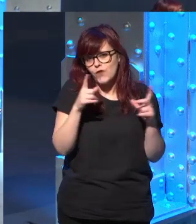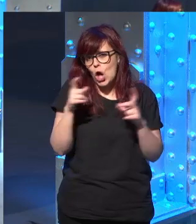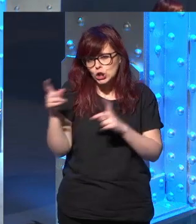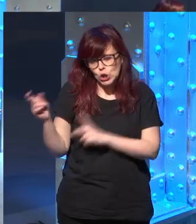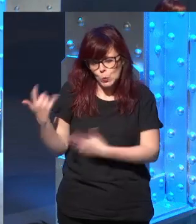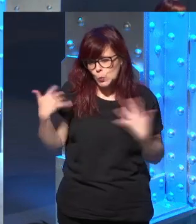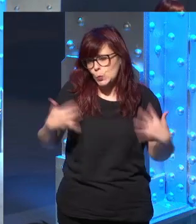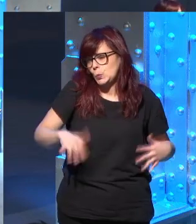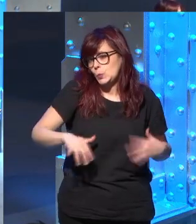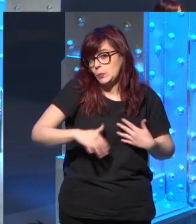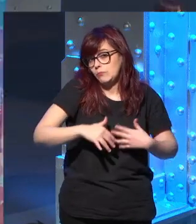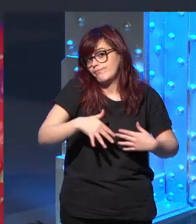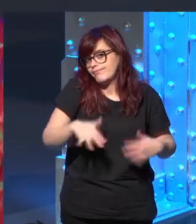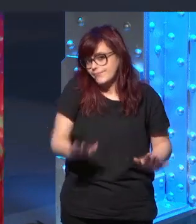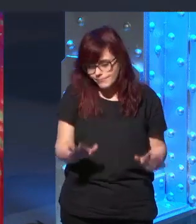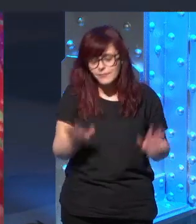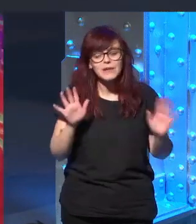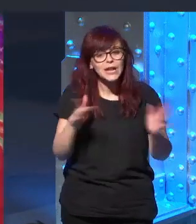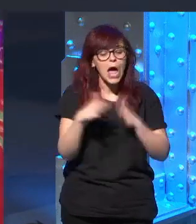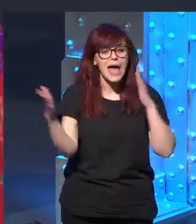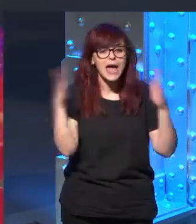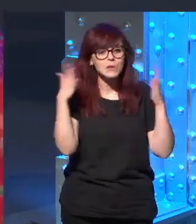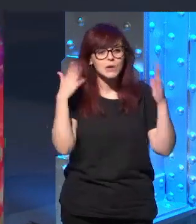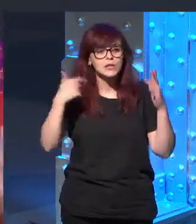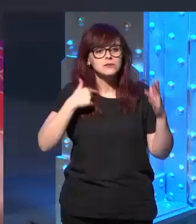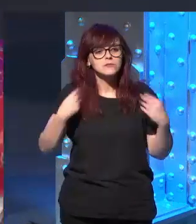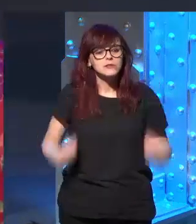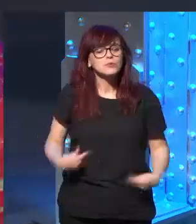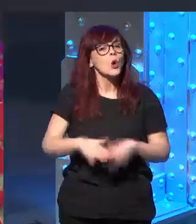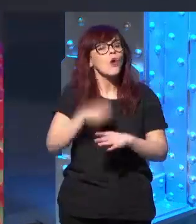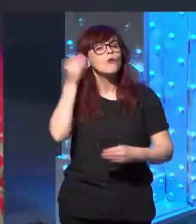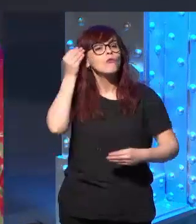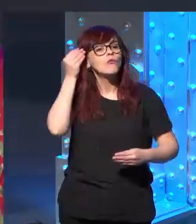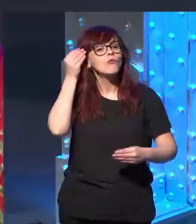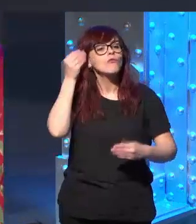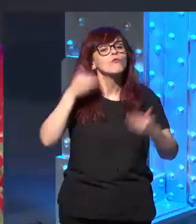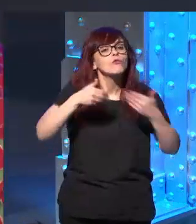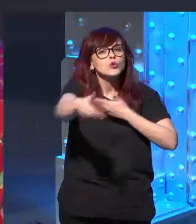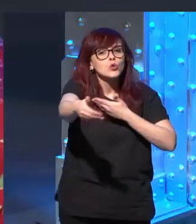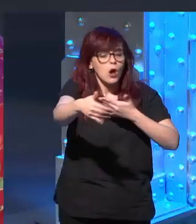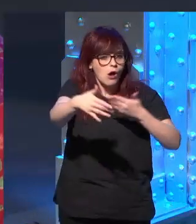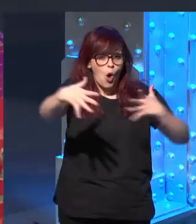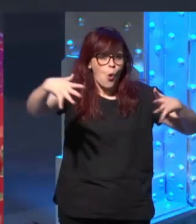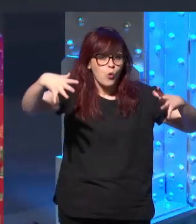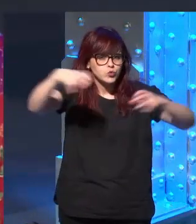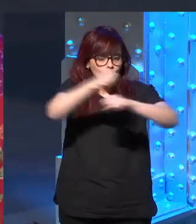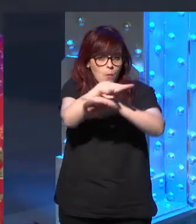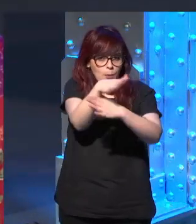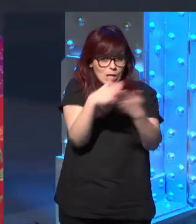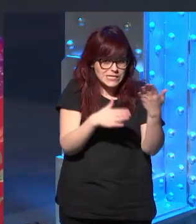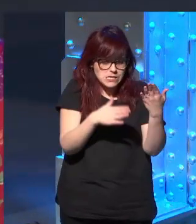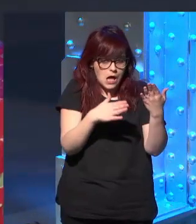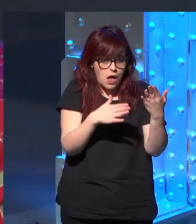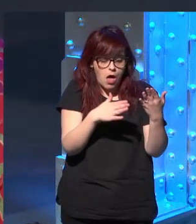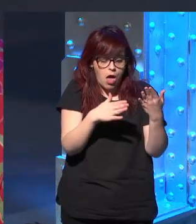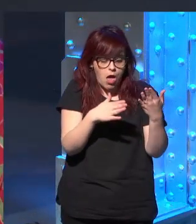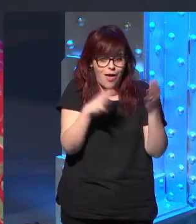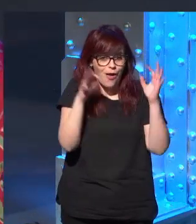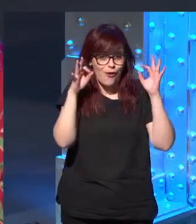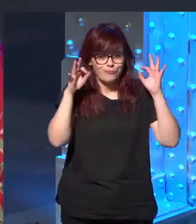Segovia. En ese momento ya os digo que el futuro de negrísimo de la poesía se